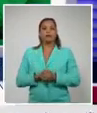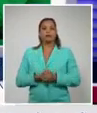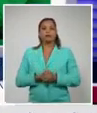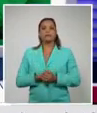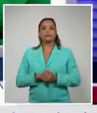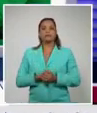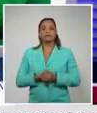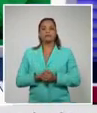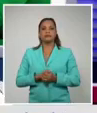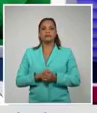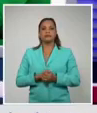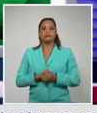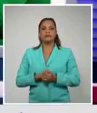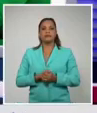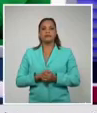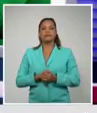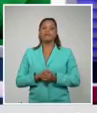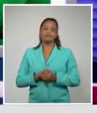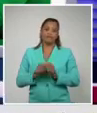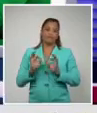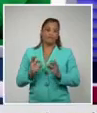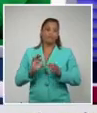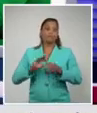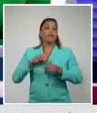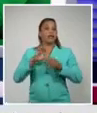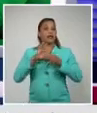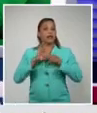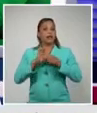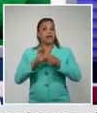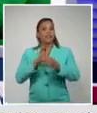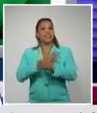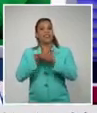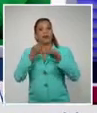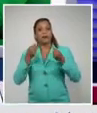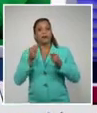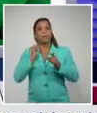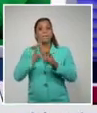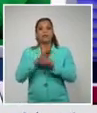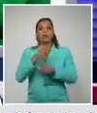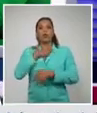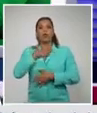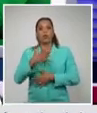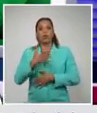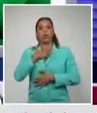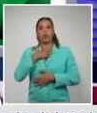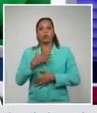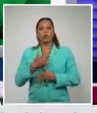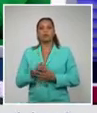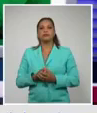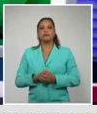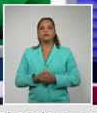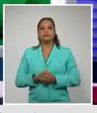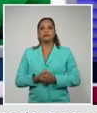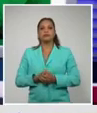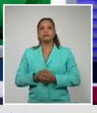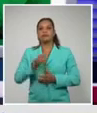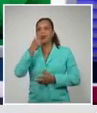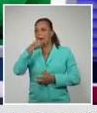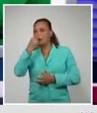diabética, que comenzó inicialmente con tos, expectoración y secreción